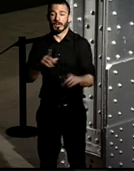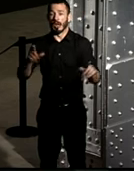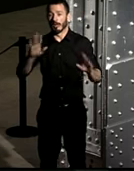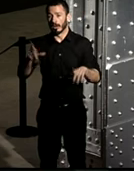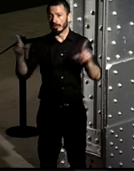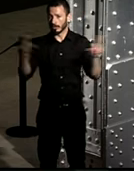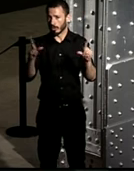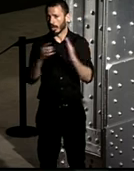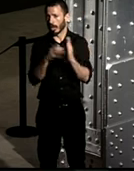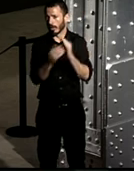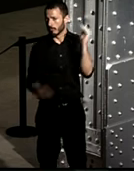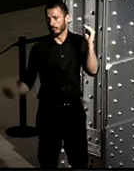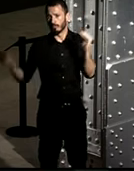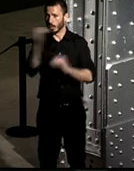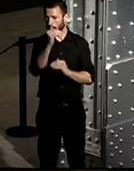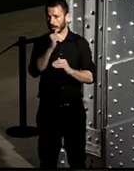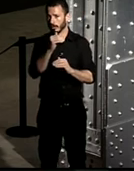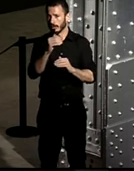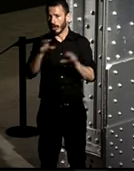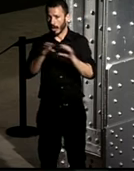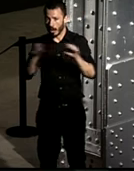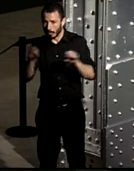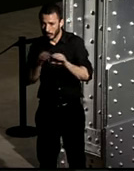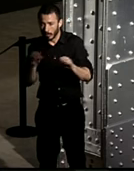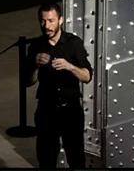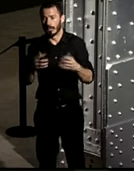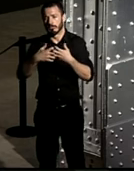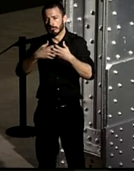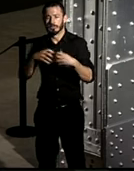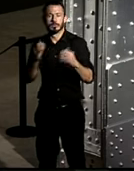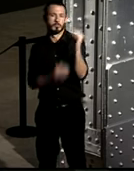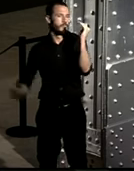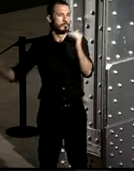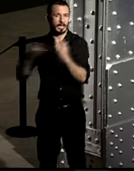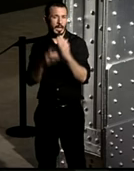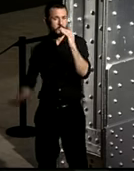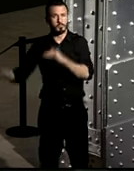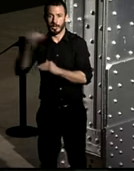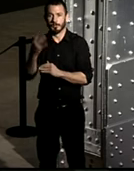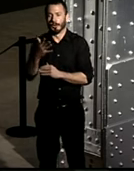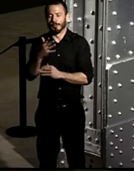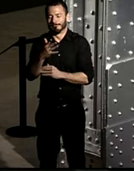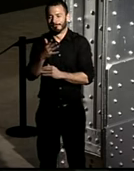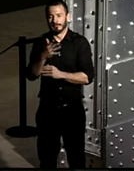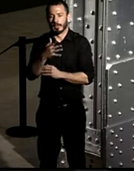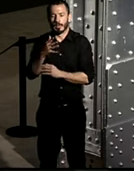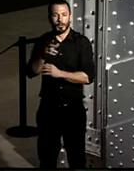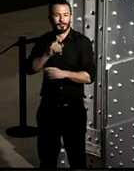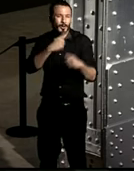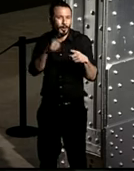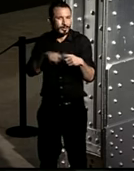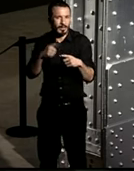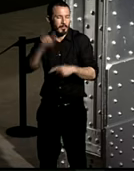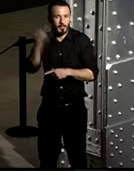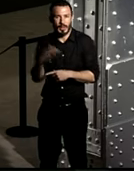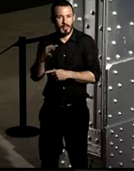mejores reproductores y se está muy a gustito en casa sin ir a... Pero hay cosas que no se pueden ver en pantalla pequeña. Y